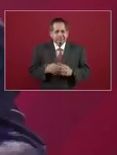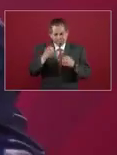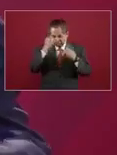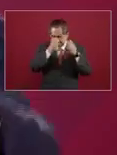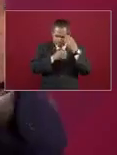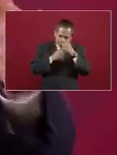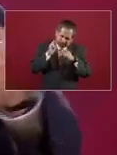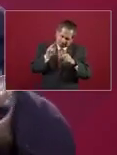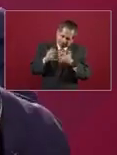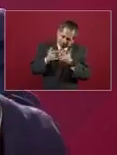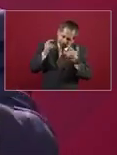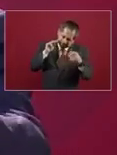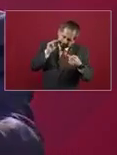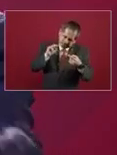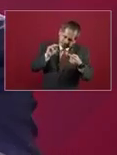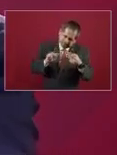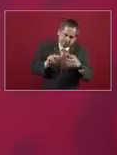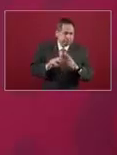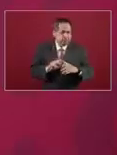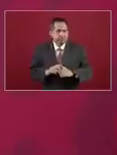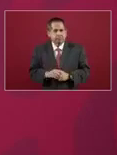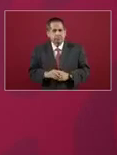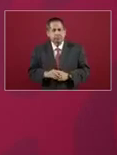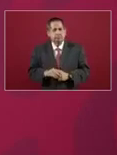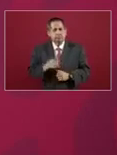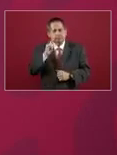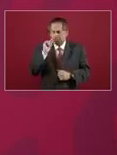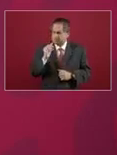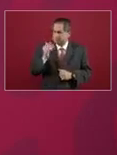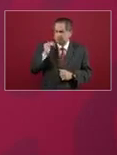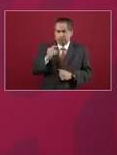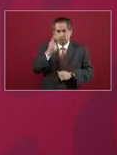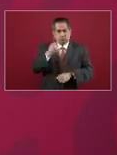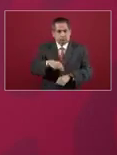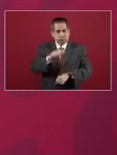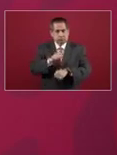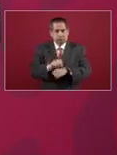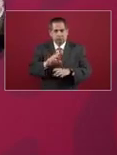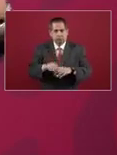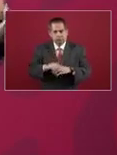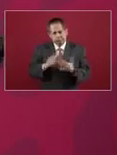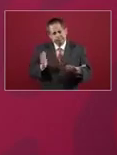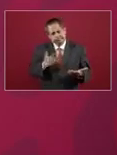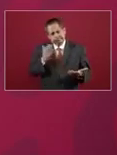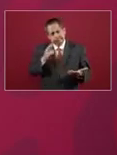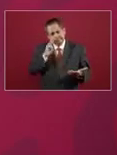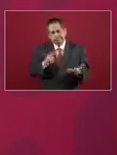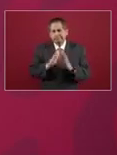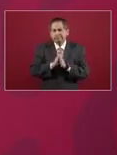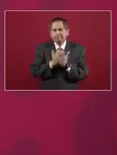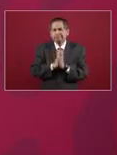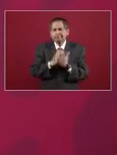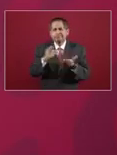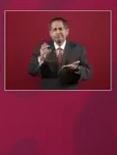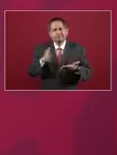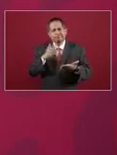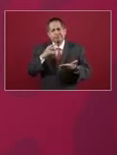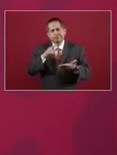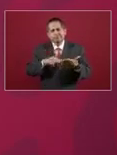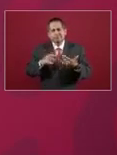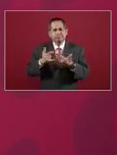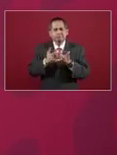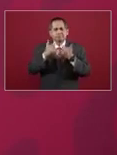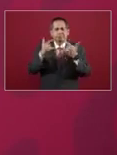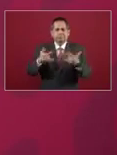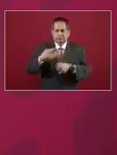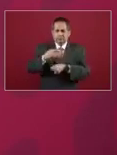revisarlo? Hace como una semana estaba hojeando el libro este de historia